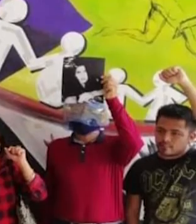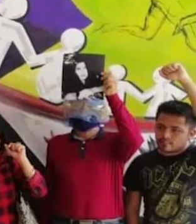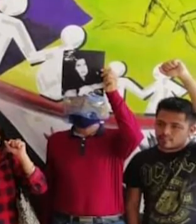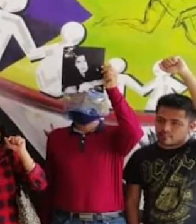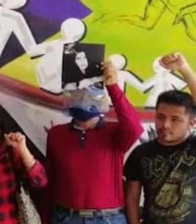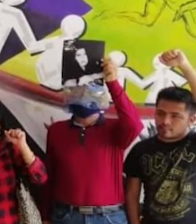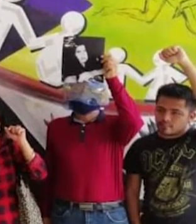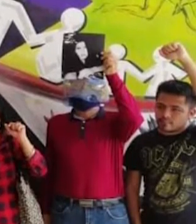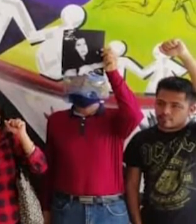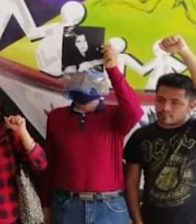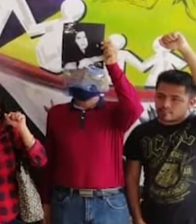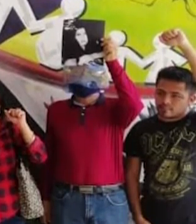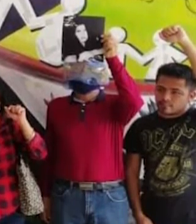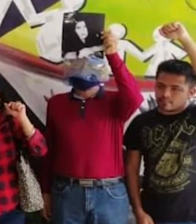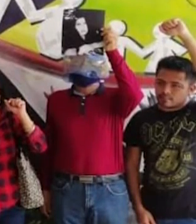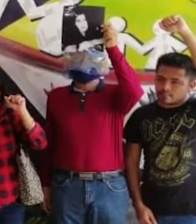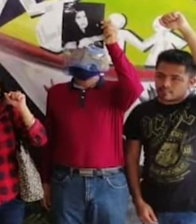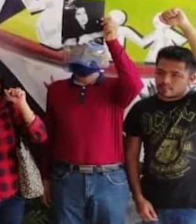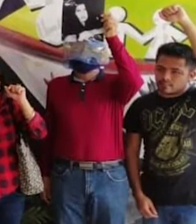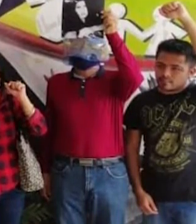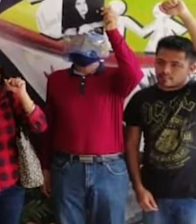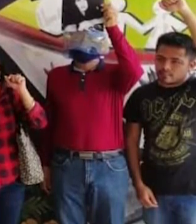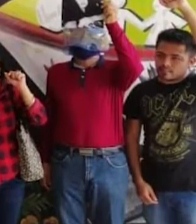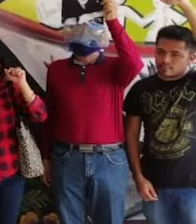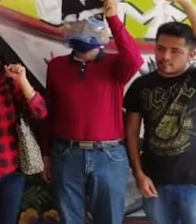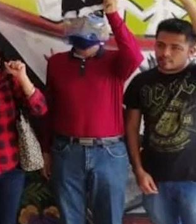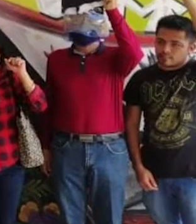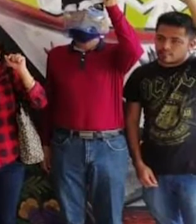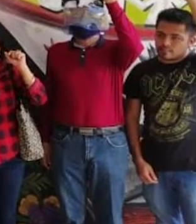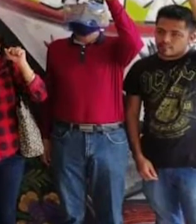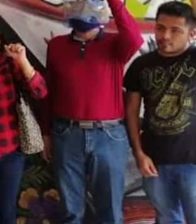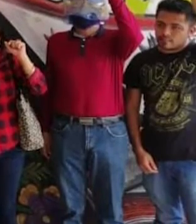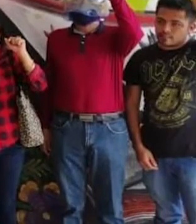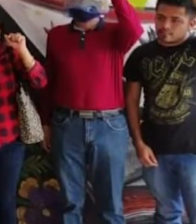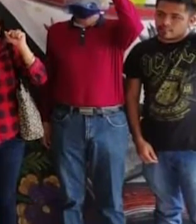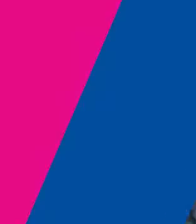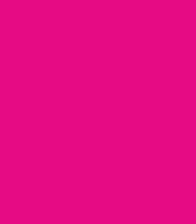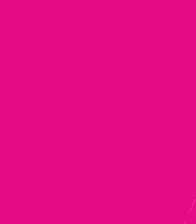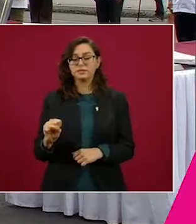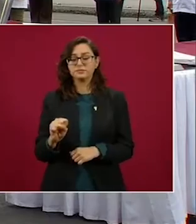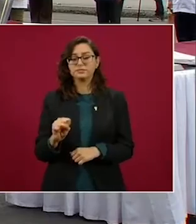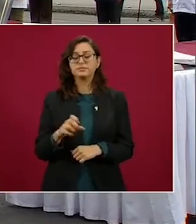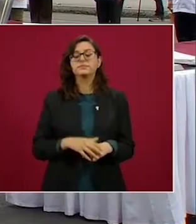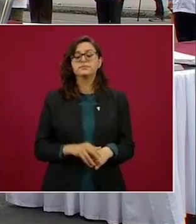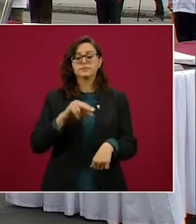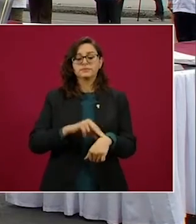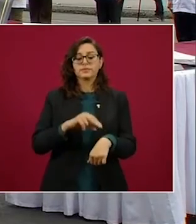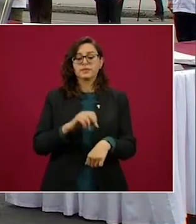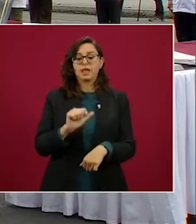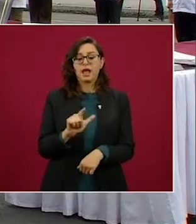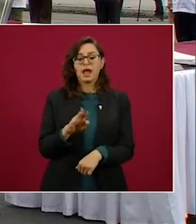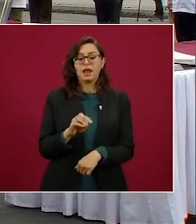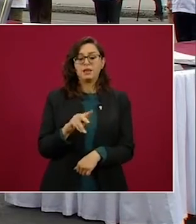del titular de la dependencia, de quien aseguran ha hecho caso omiso a las denuncias por violencia. Tal como lo